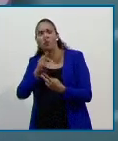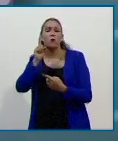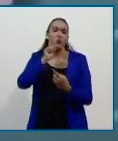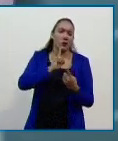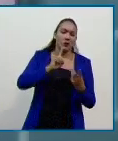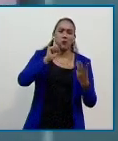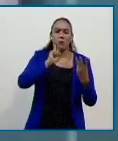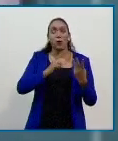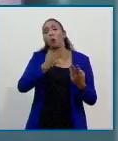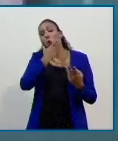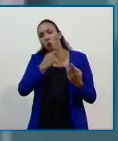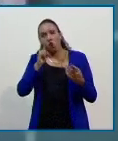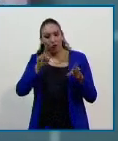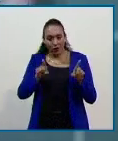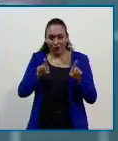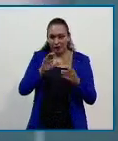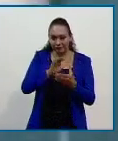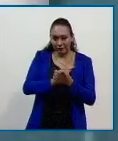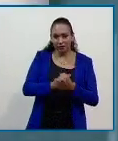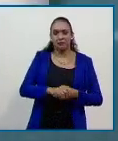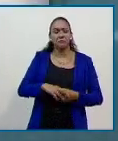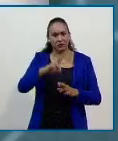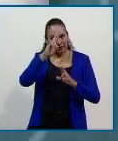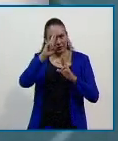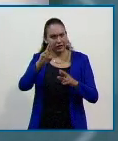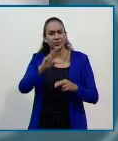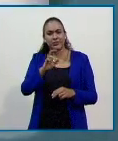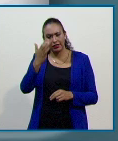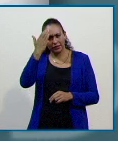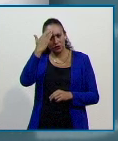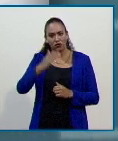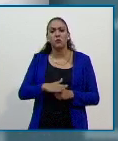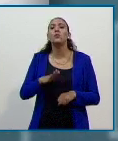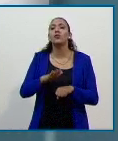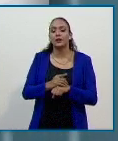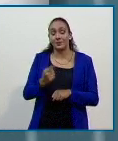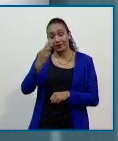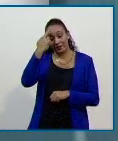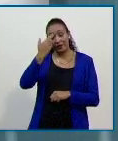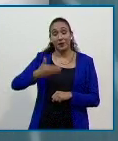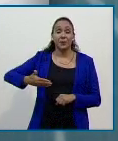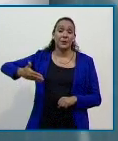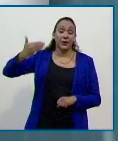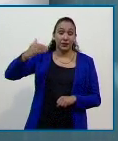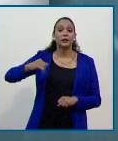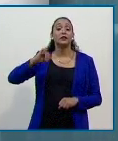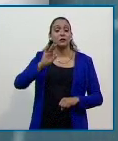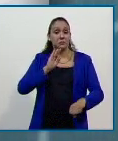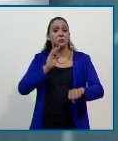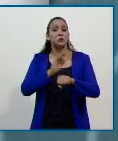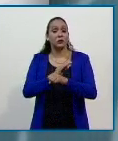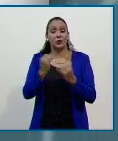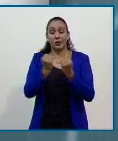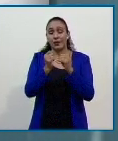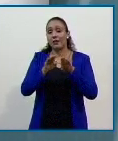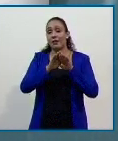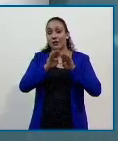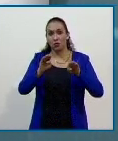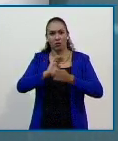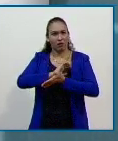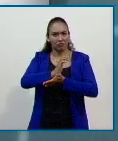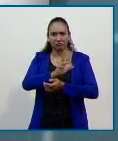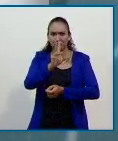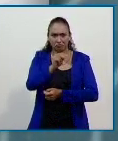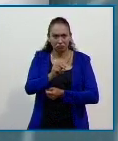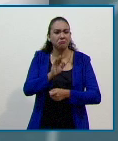hacen justicia a personas mexicanas, destacó una resolución de la primera sala en la que protegió los derechos a la igualdad y no